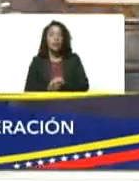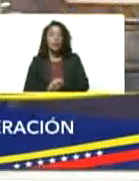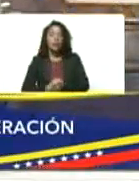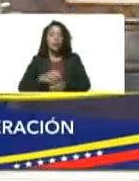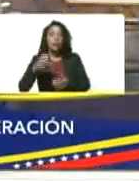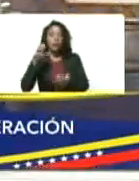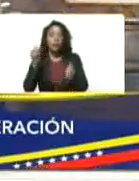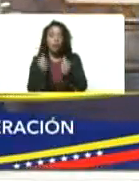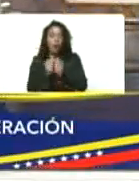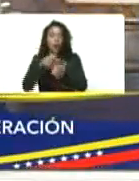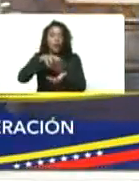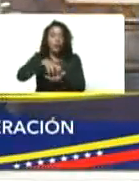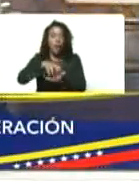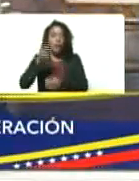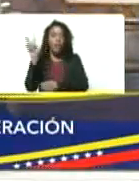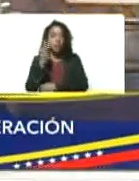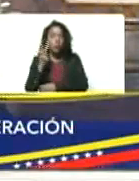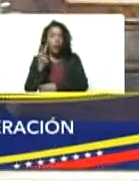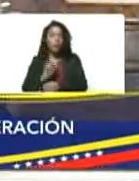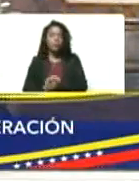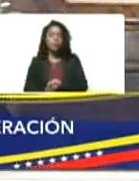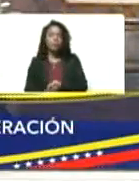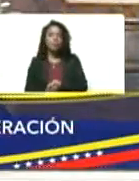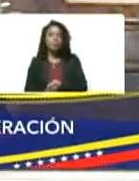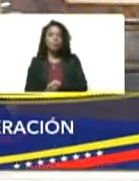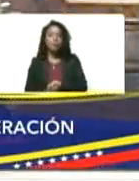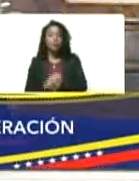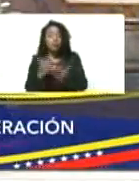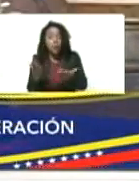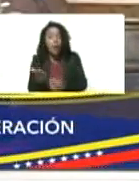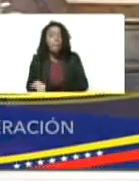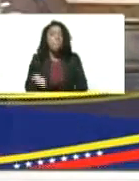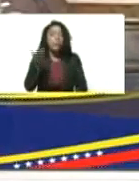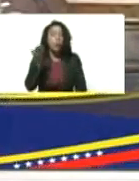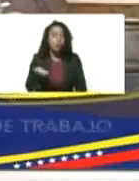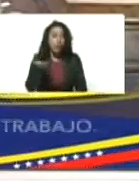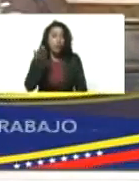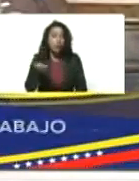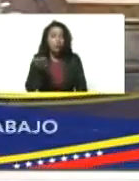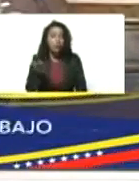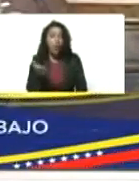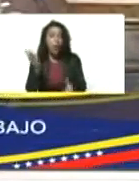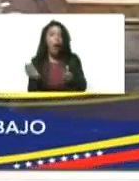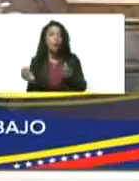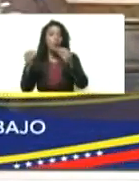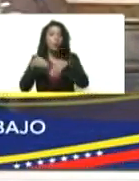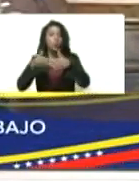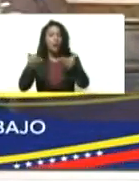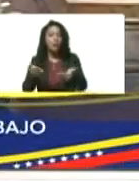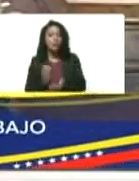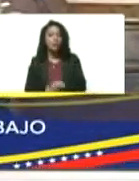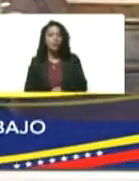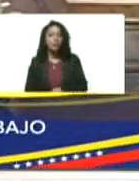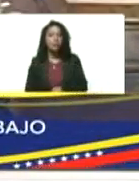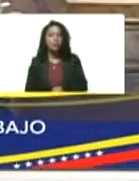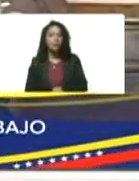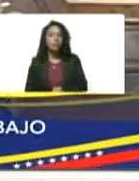estado venezolano así que es muy importante los acuerdos que